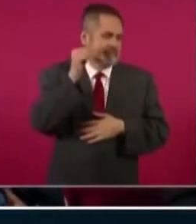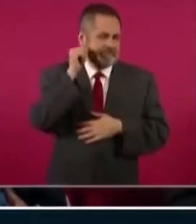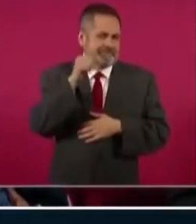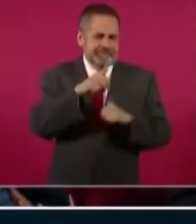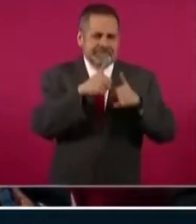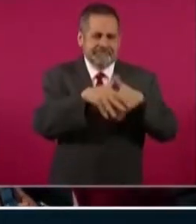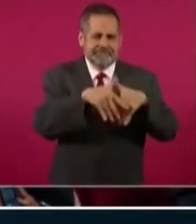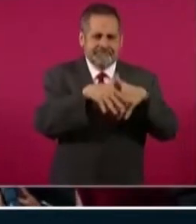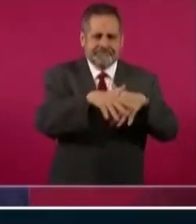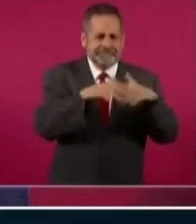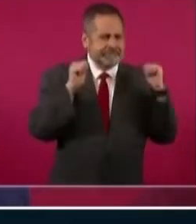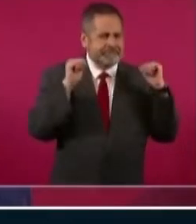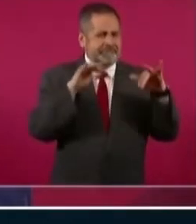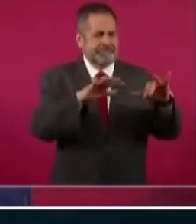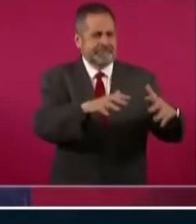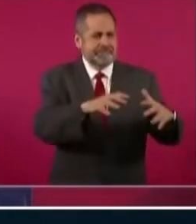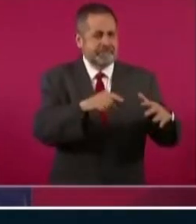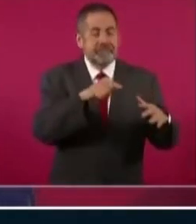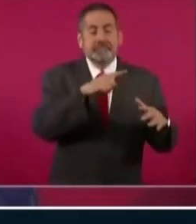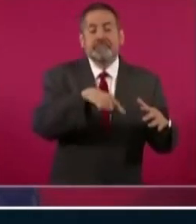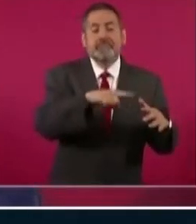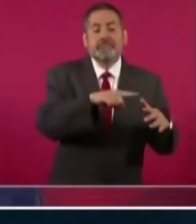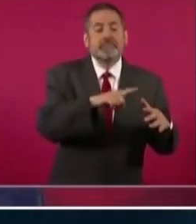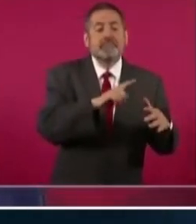a ultranza, que unifique